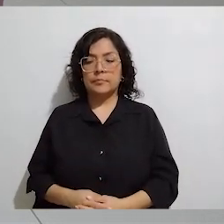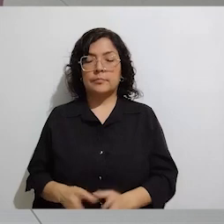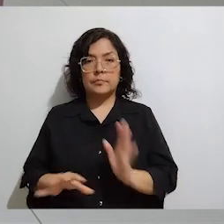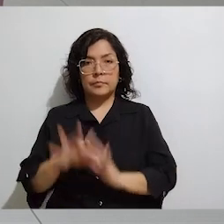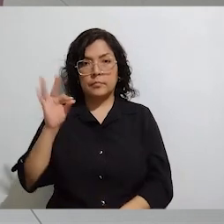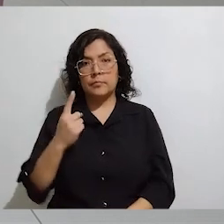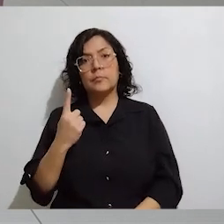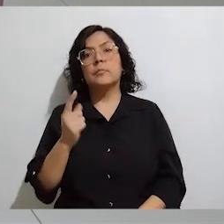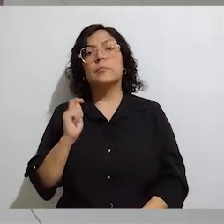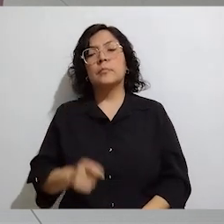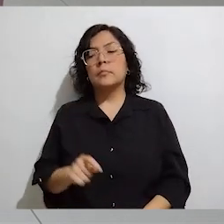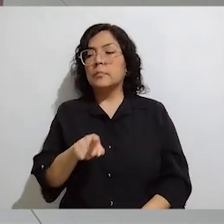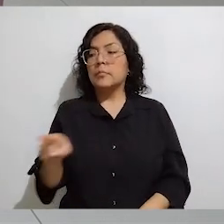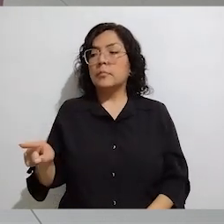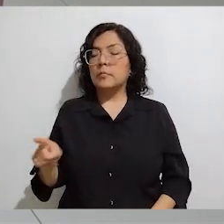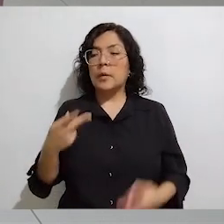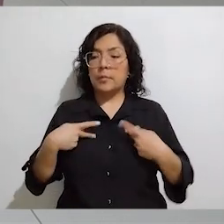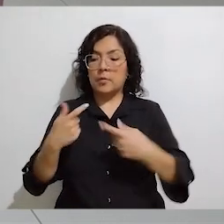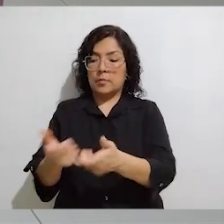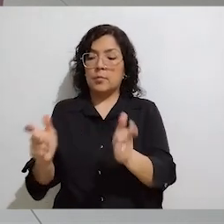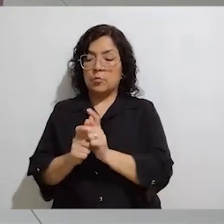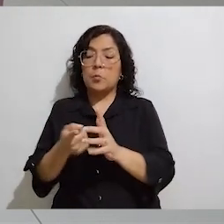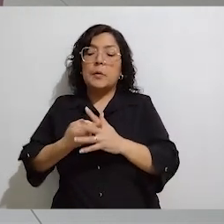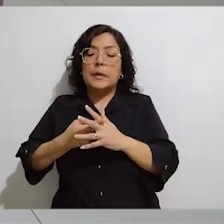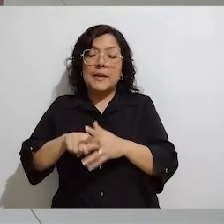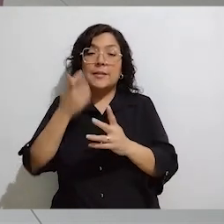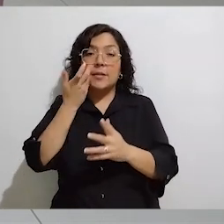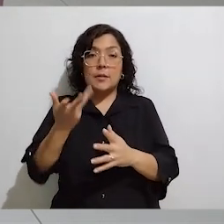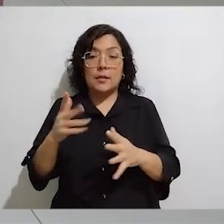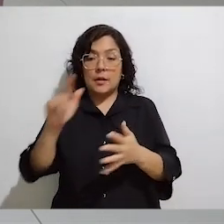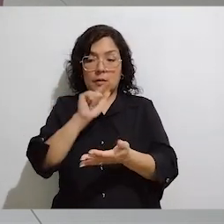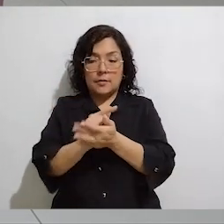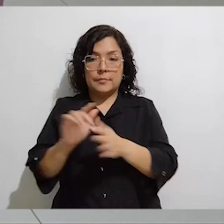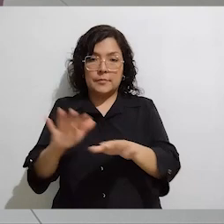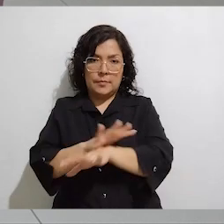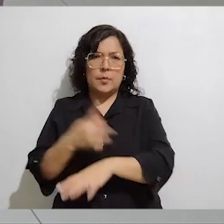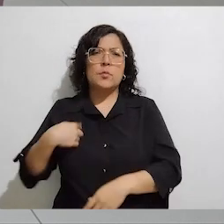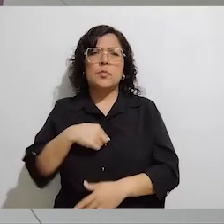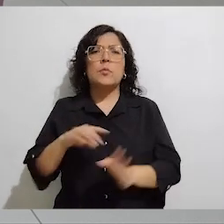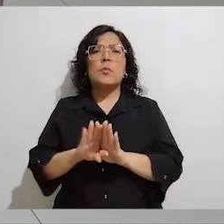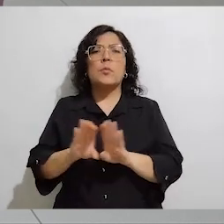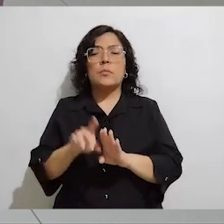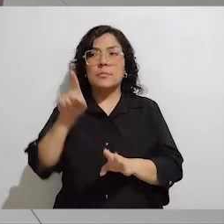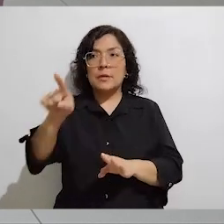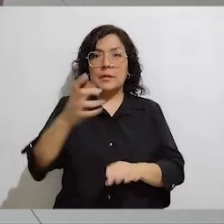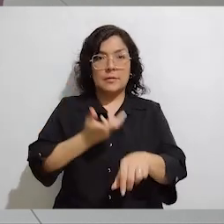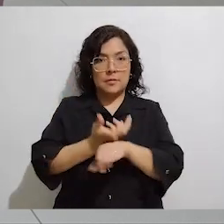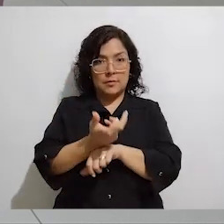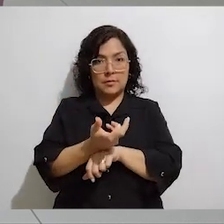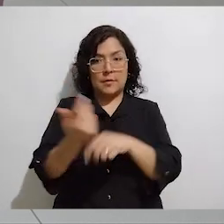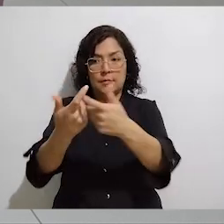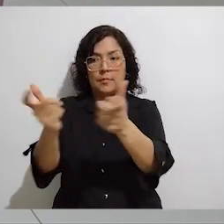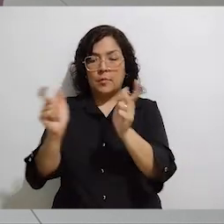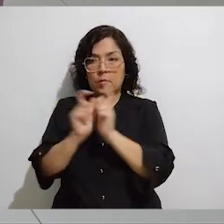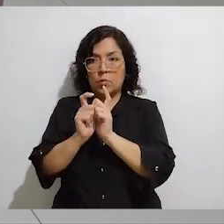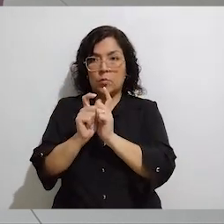la iniciativa popular, a través de la cual nosotros podemos pedirle al Congreso del Estado estudie una propuesta de